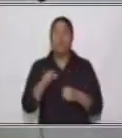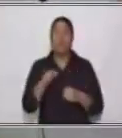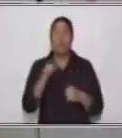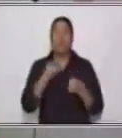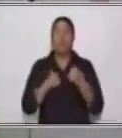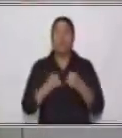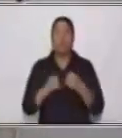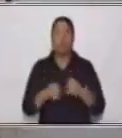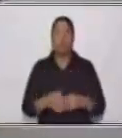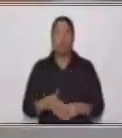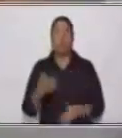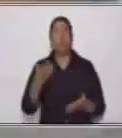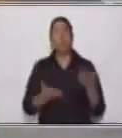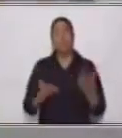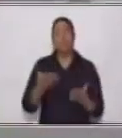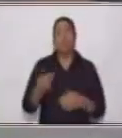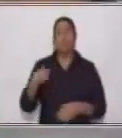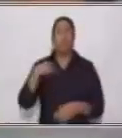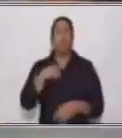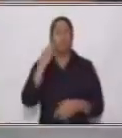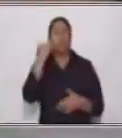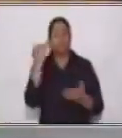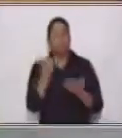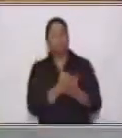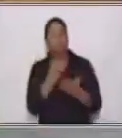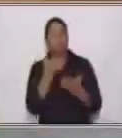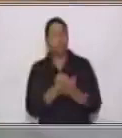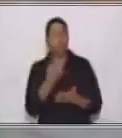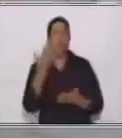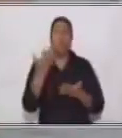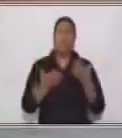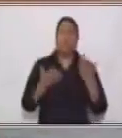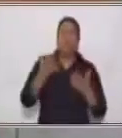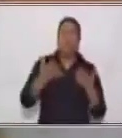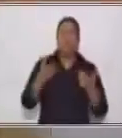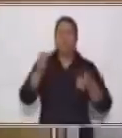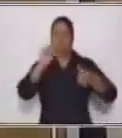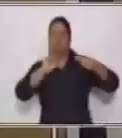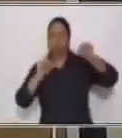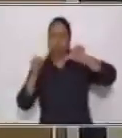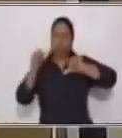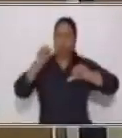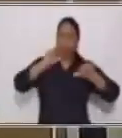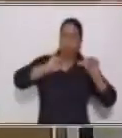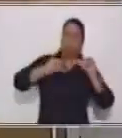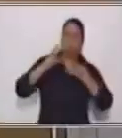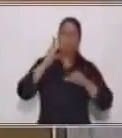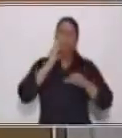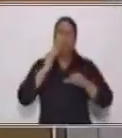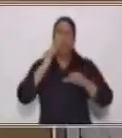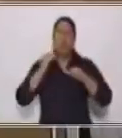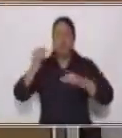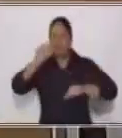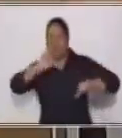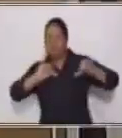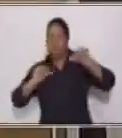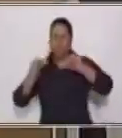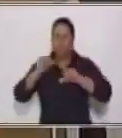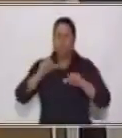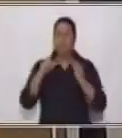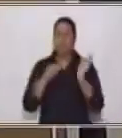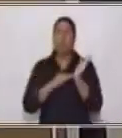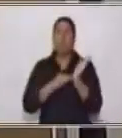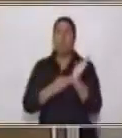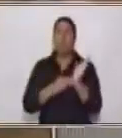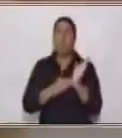vez algún experimento médico, ahorita con la pandemia, tal vez algún